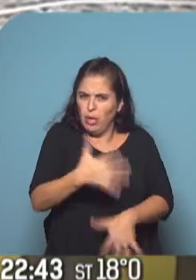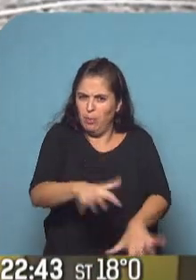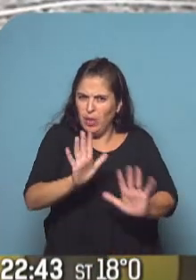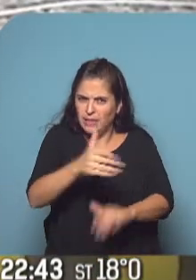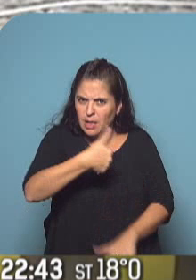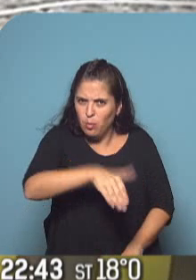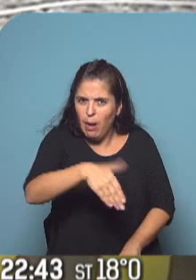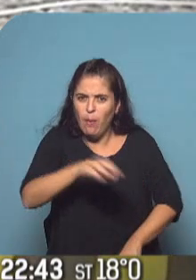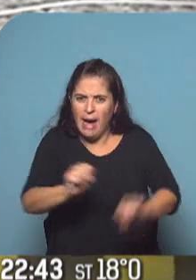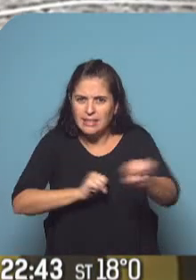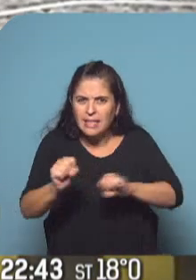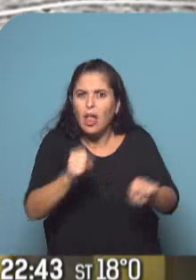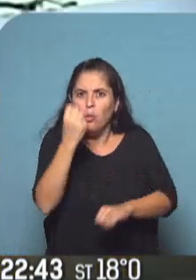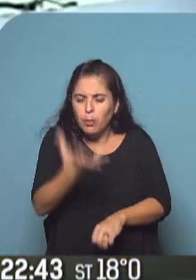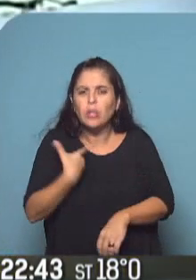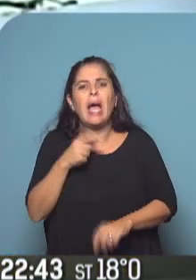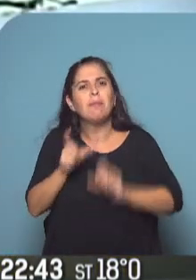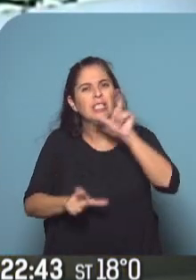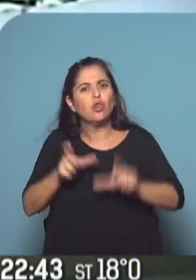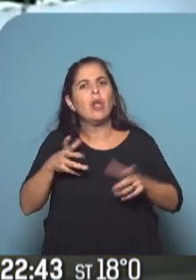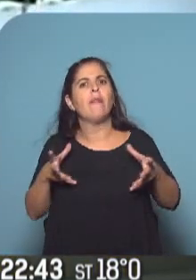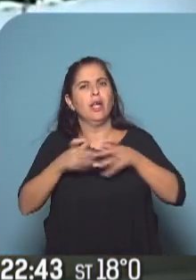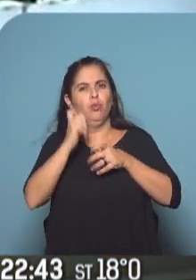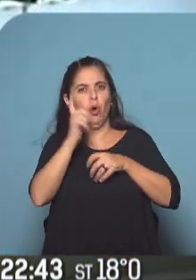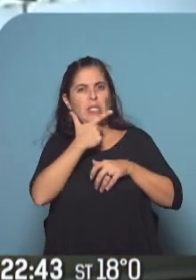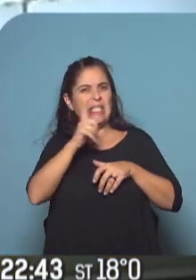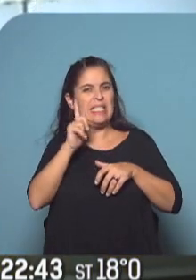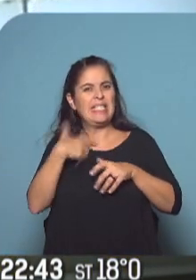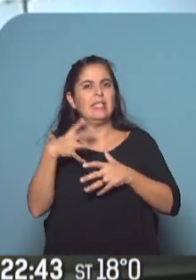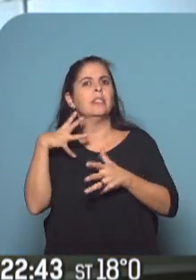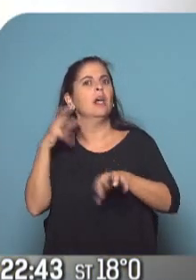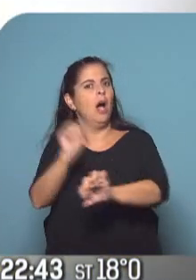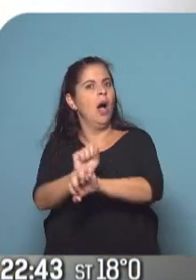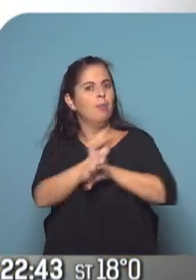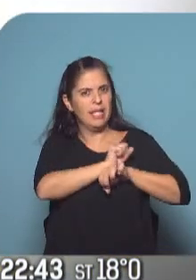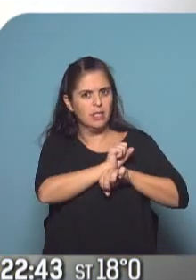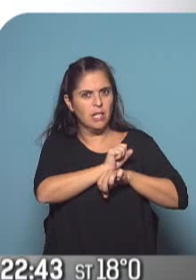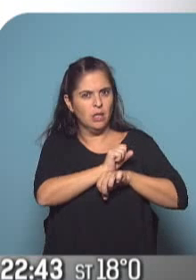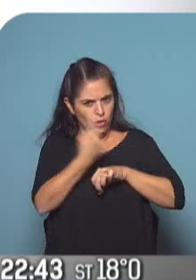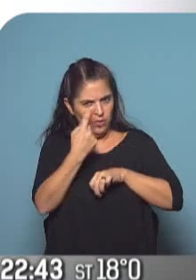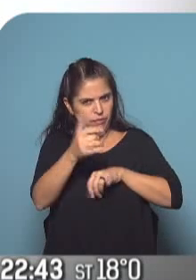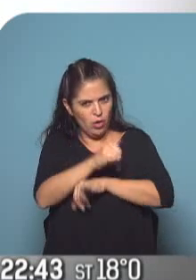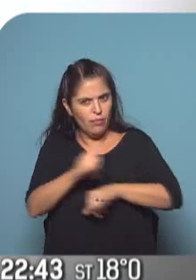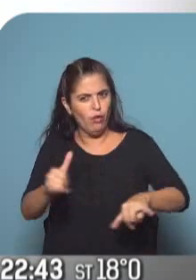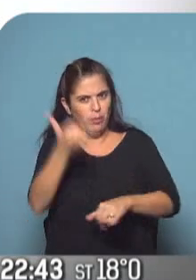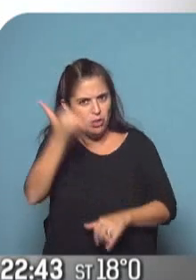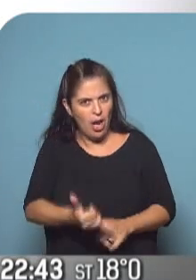soportes informáticos que revelaron lazos con Hashim, quien se cree que podría encontrarse en las Islas